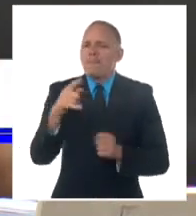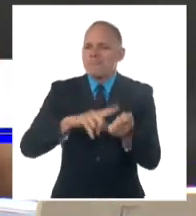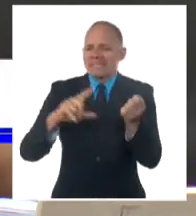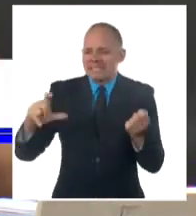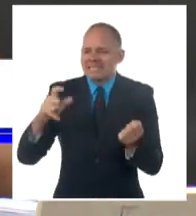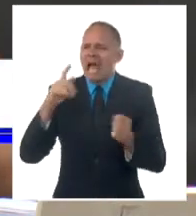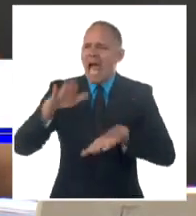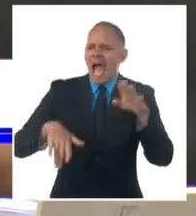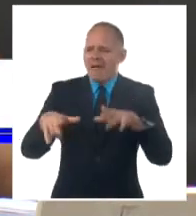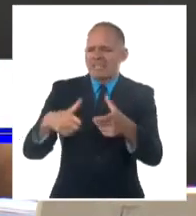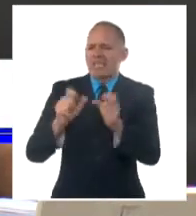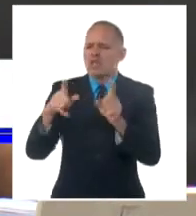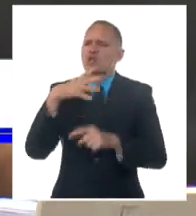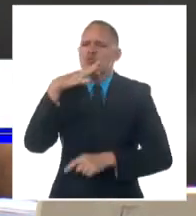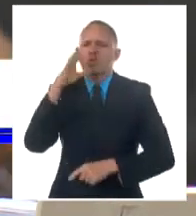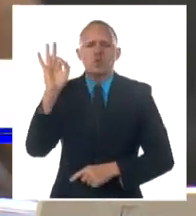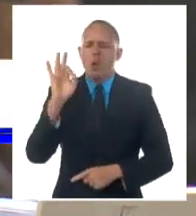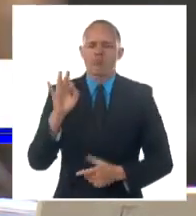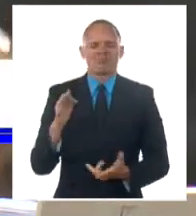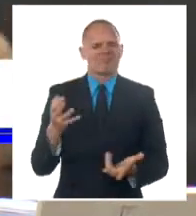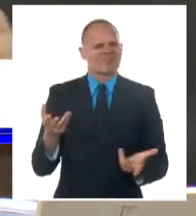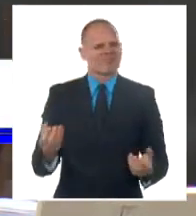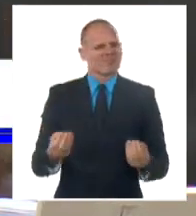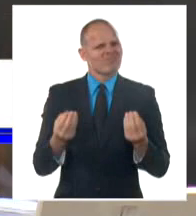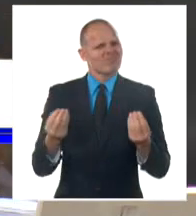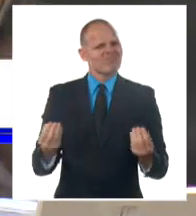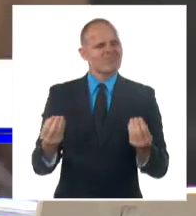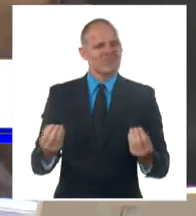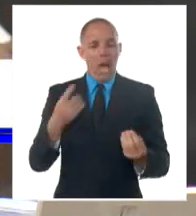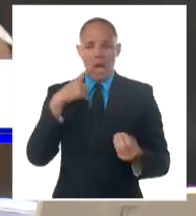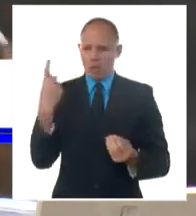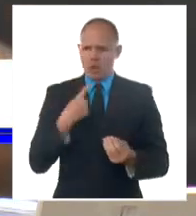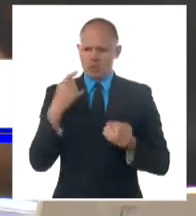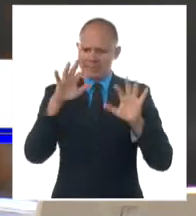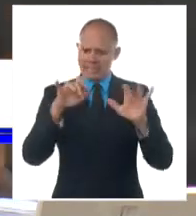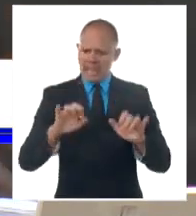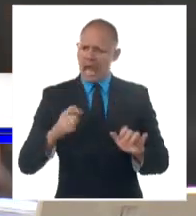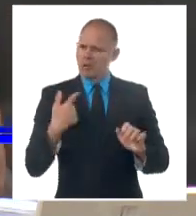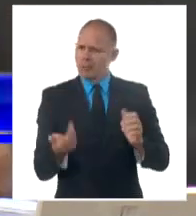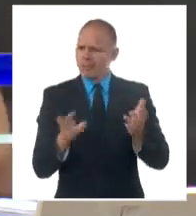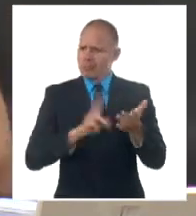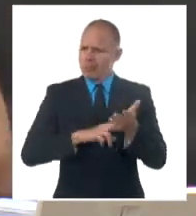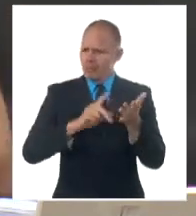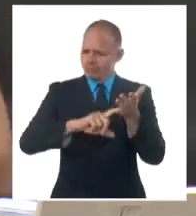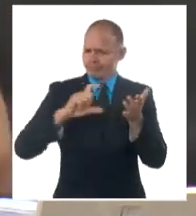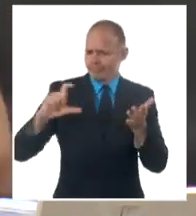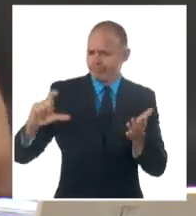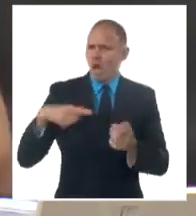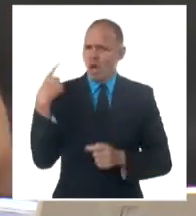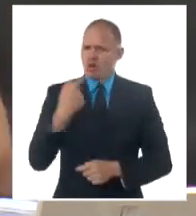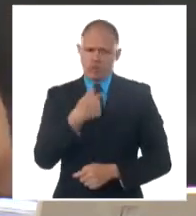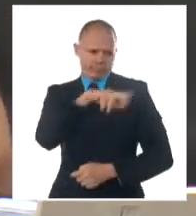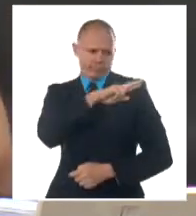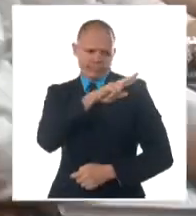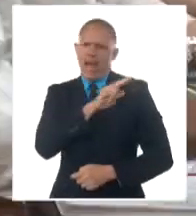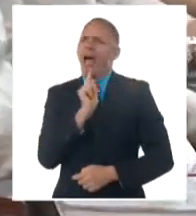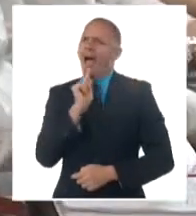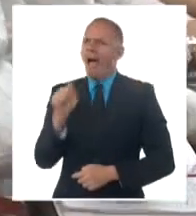nosotros, como núcleo de partido, como secretario del núcleo de partido, como dirección de la organización de base, no nos vamos a ocupar?